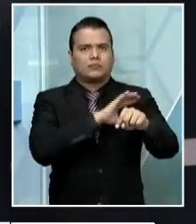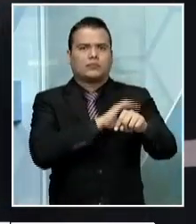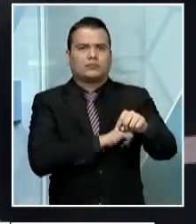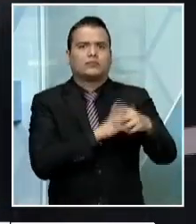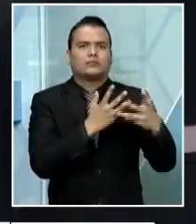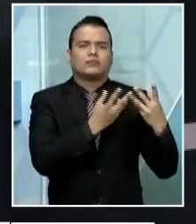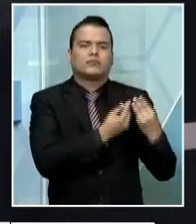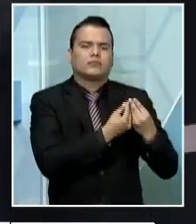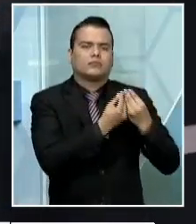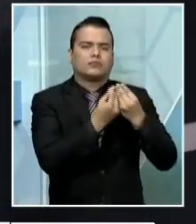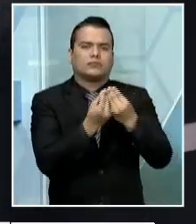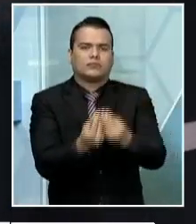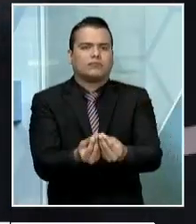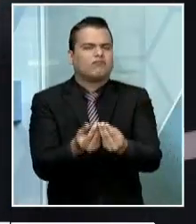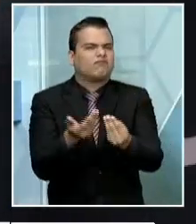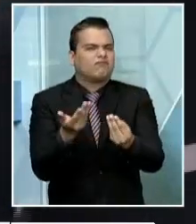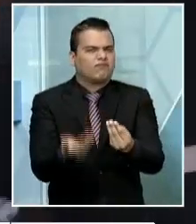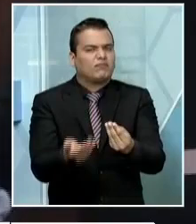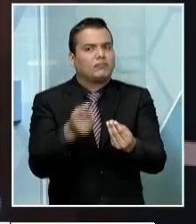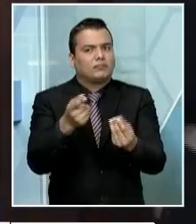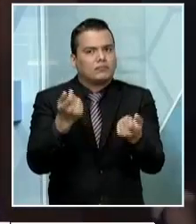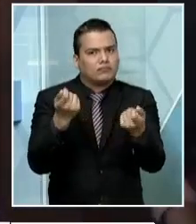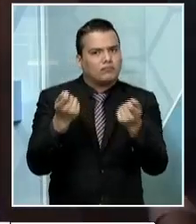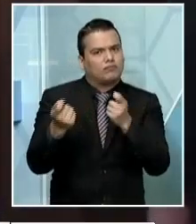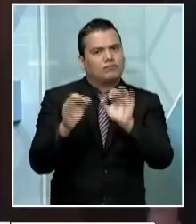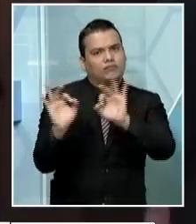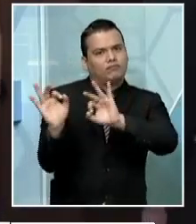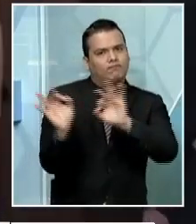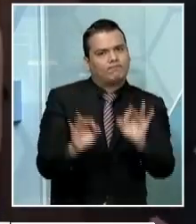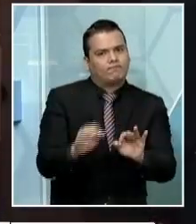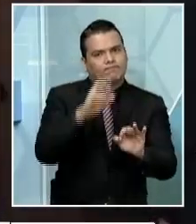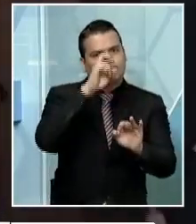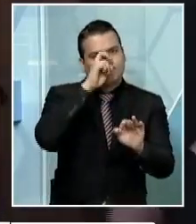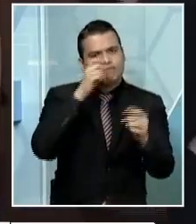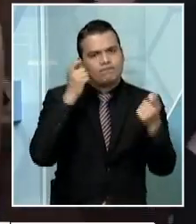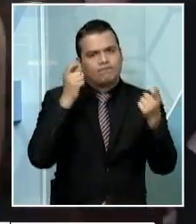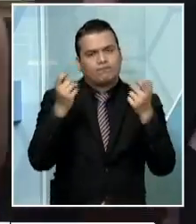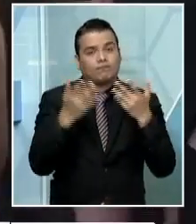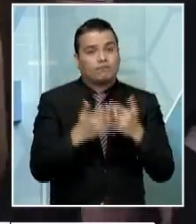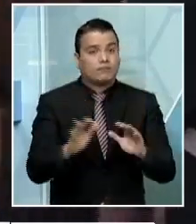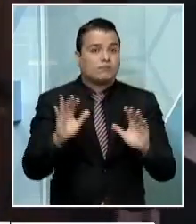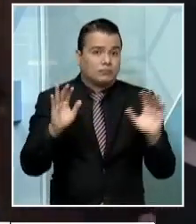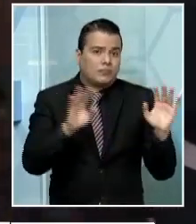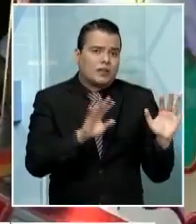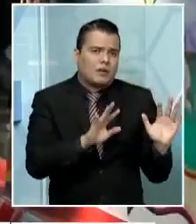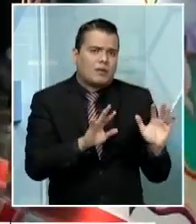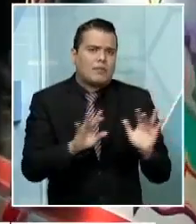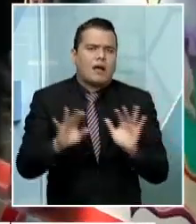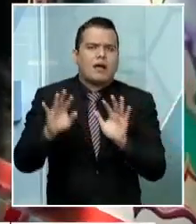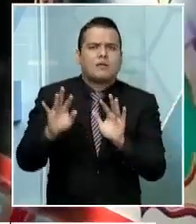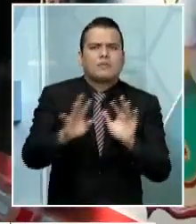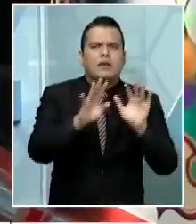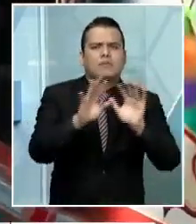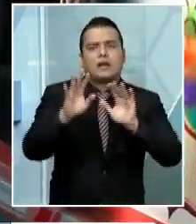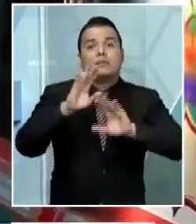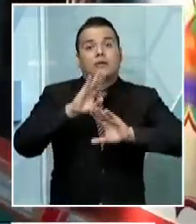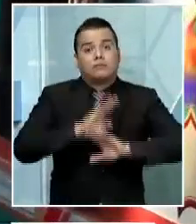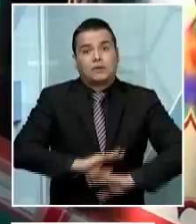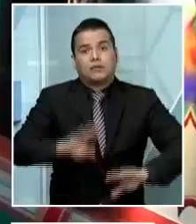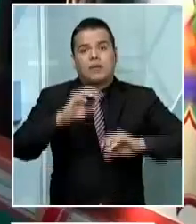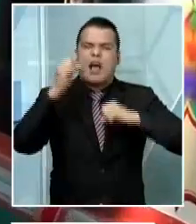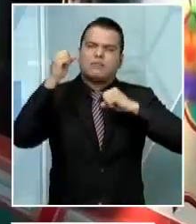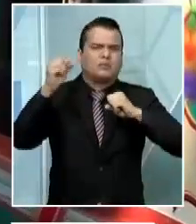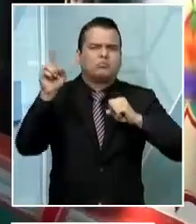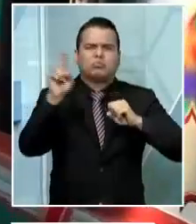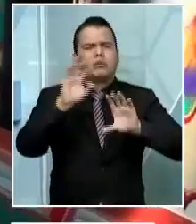se articulen todos los protocolos de seguridad para garantizar la manifestación pacífica, pero al mismo tiempo también para generar